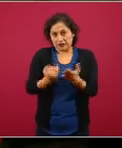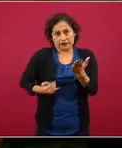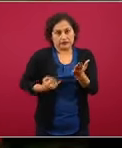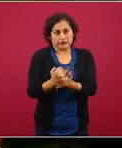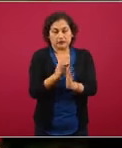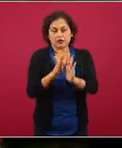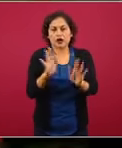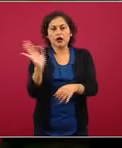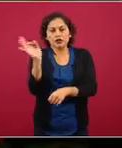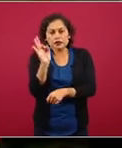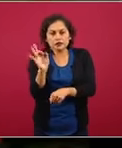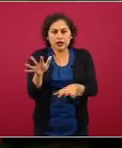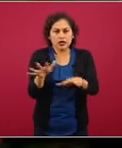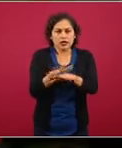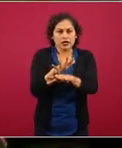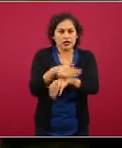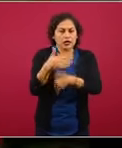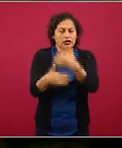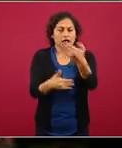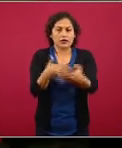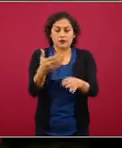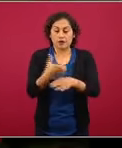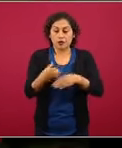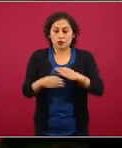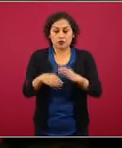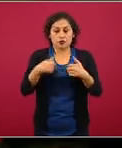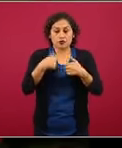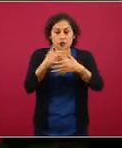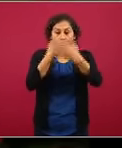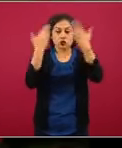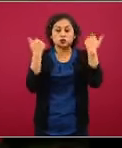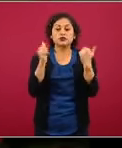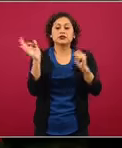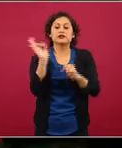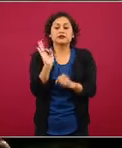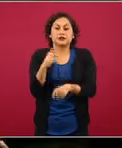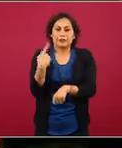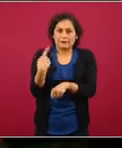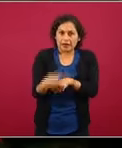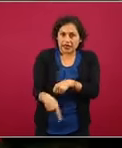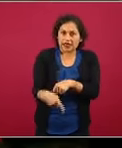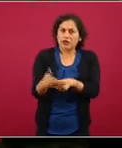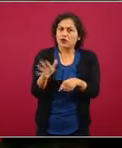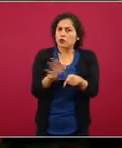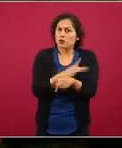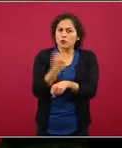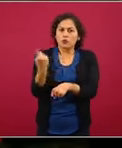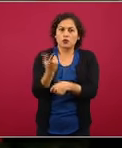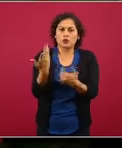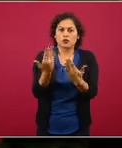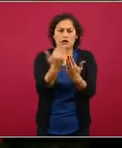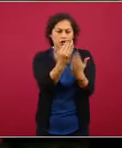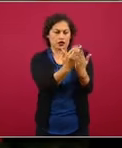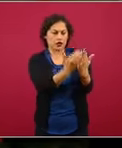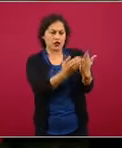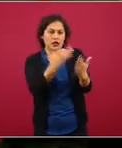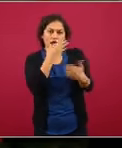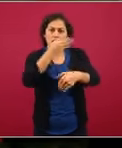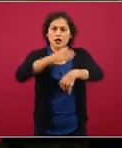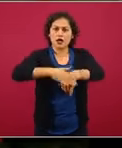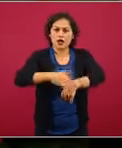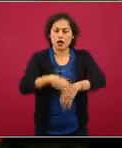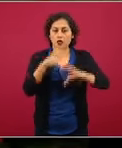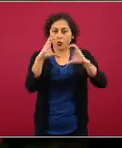algunas cosas que no sé si implican un riesgo, ¿no? ¿O qué significan estas medidas de precaución que se